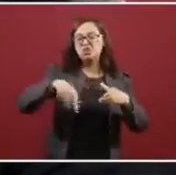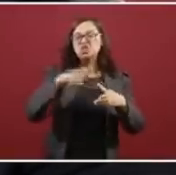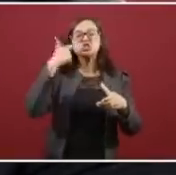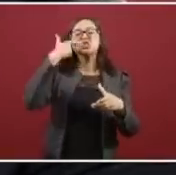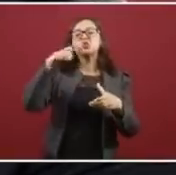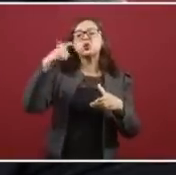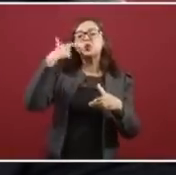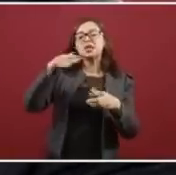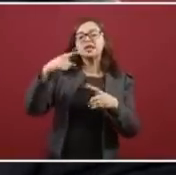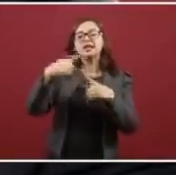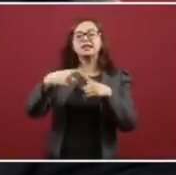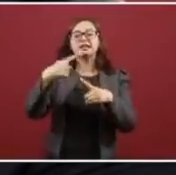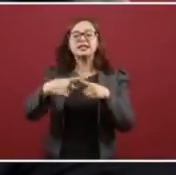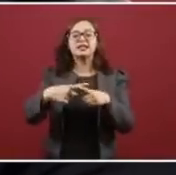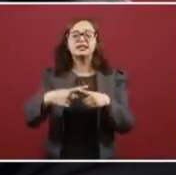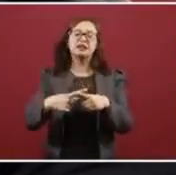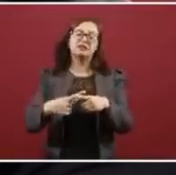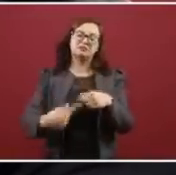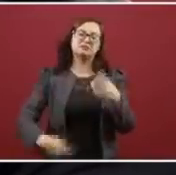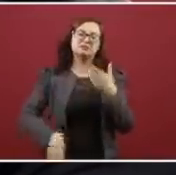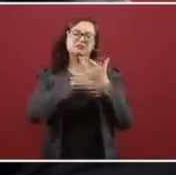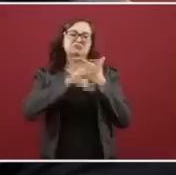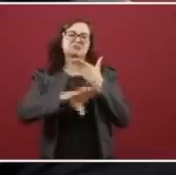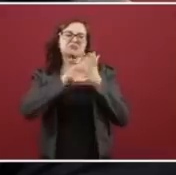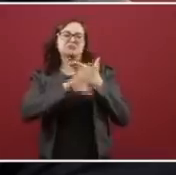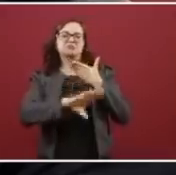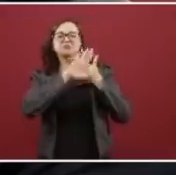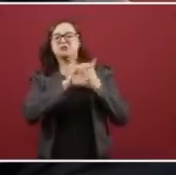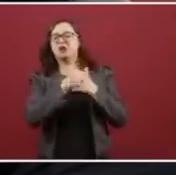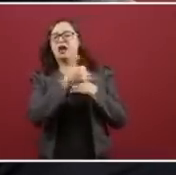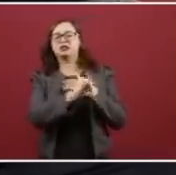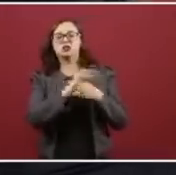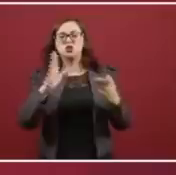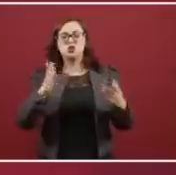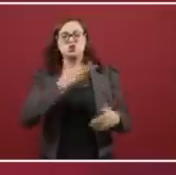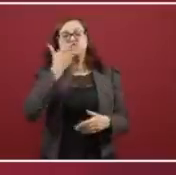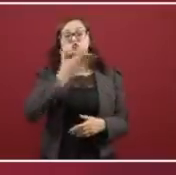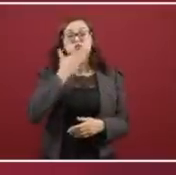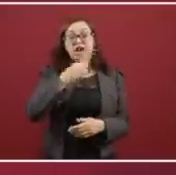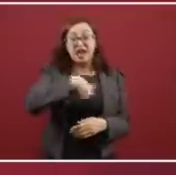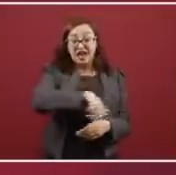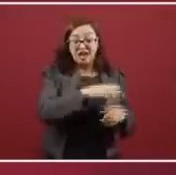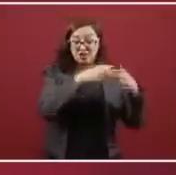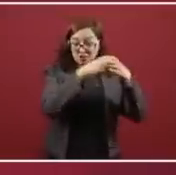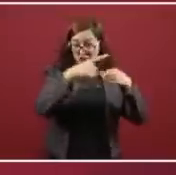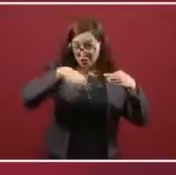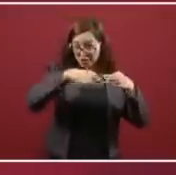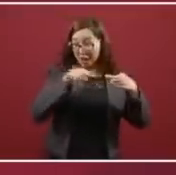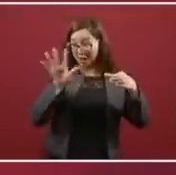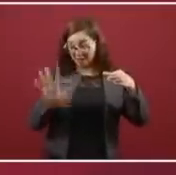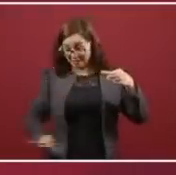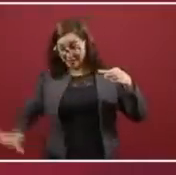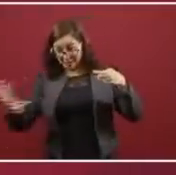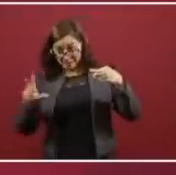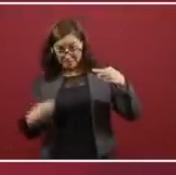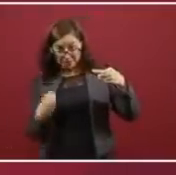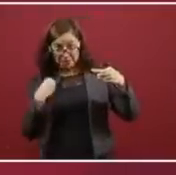que ni siquiera vive en el mismo son los que no quieren